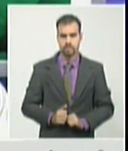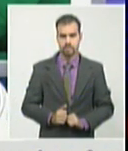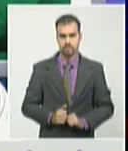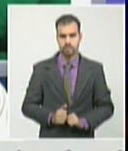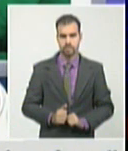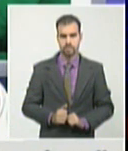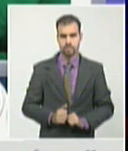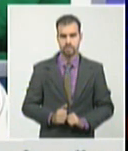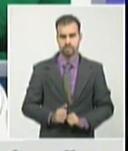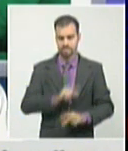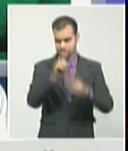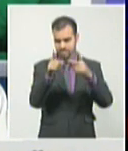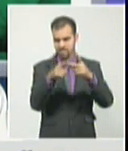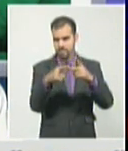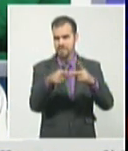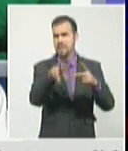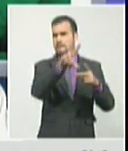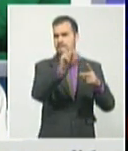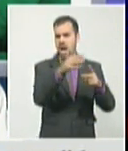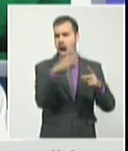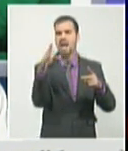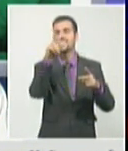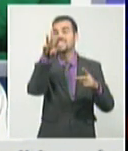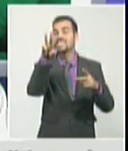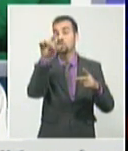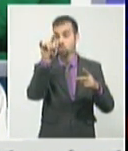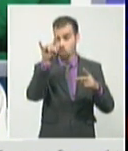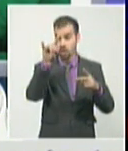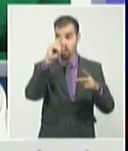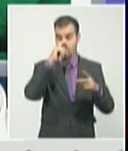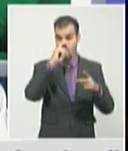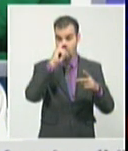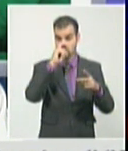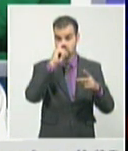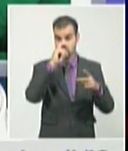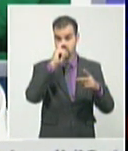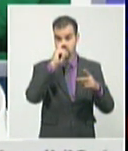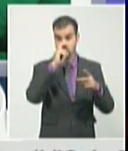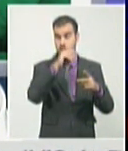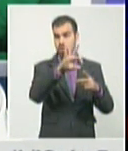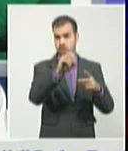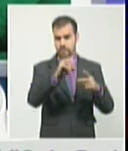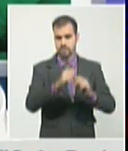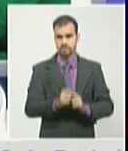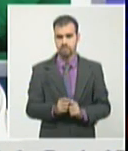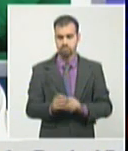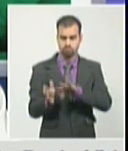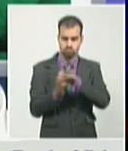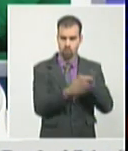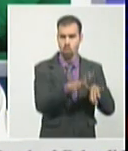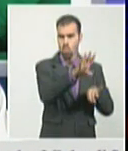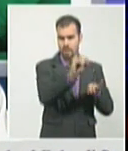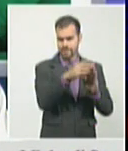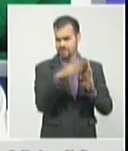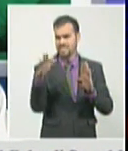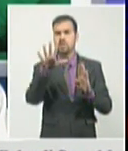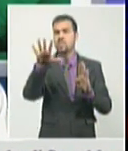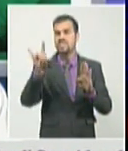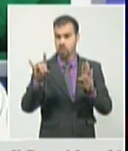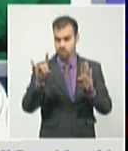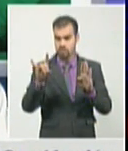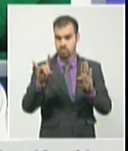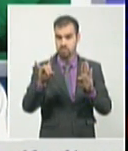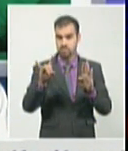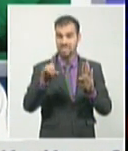con 180 casos diagnosticados ayer de 40 a 59 185